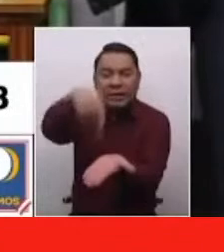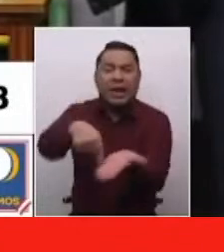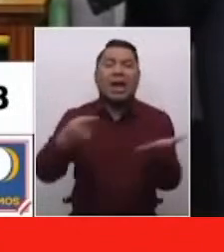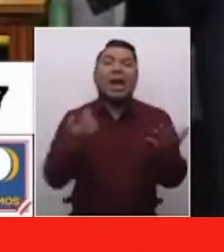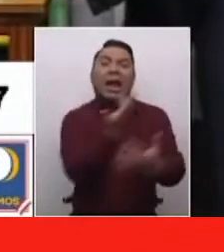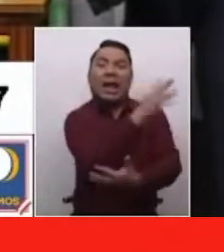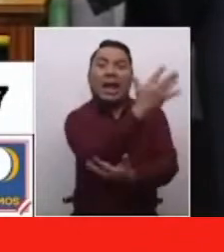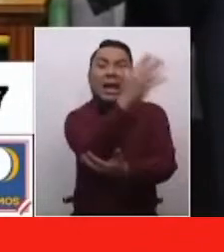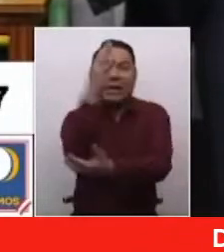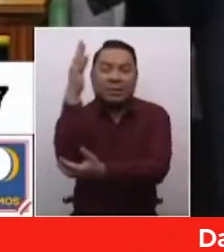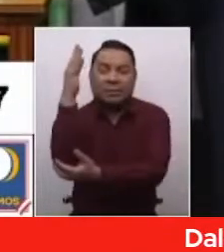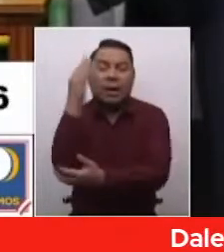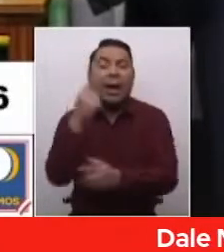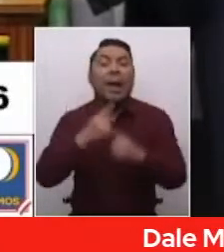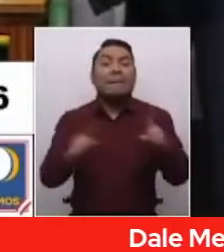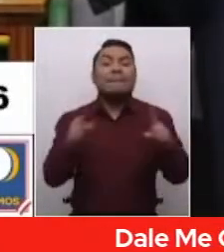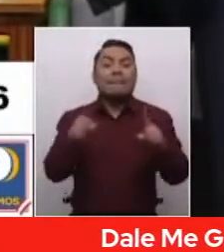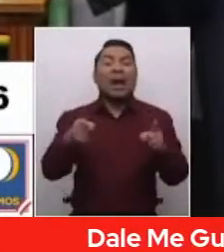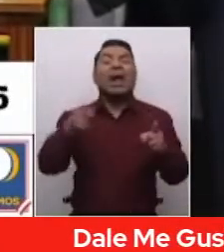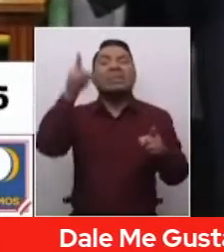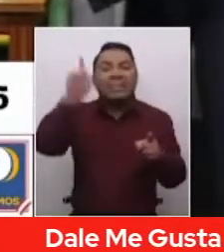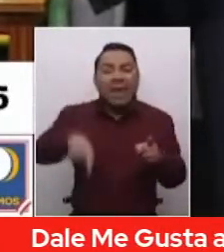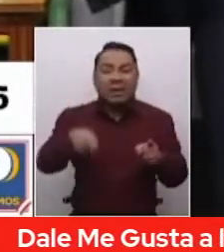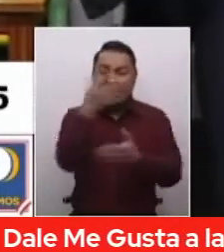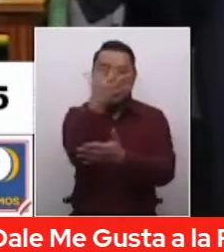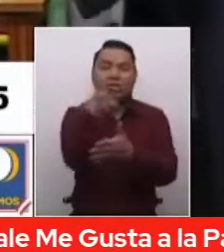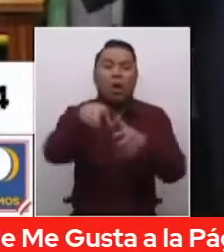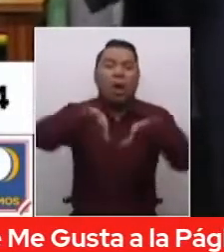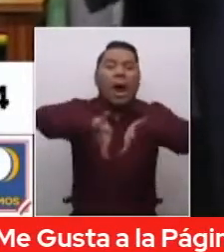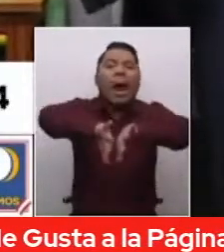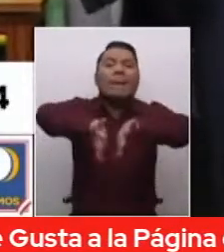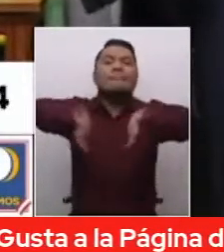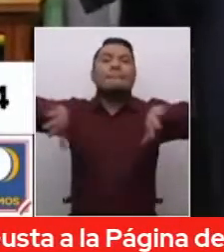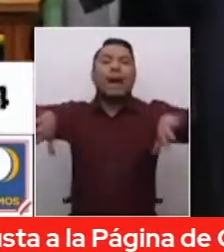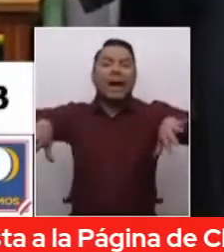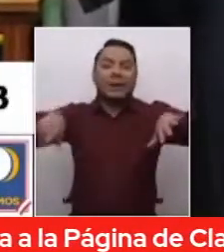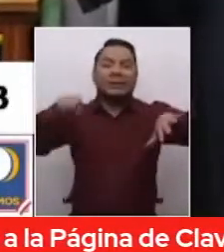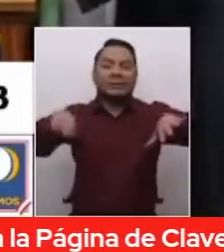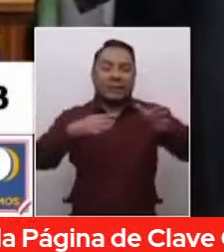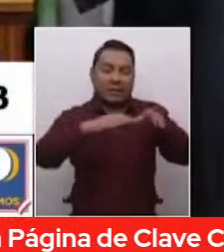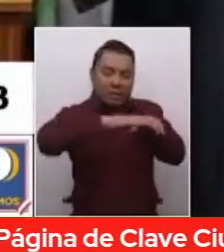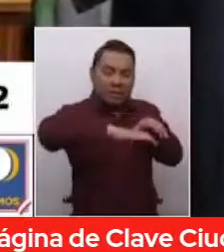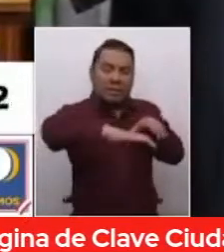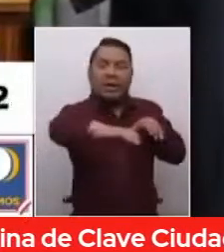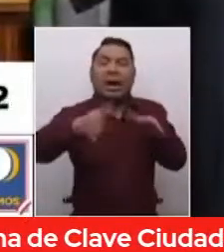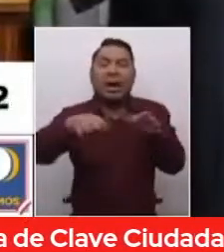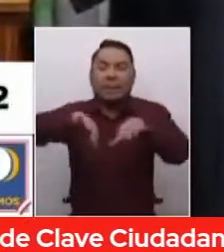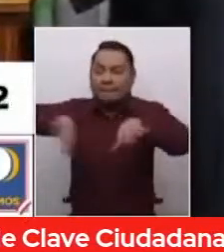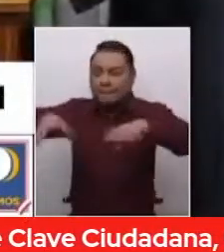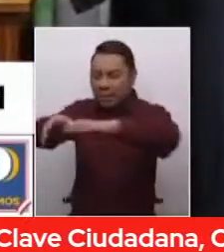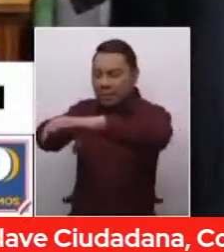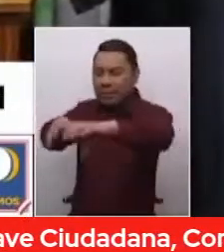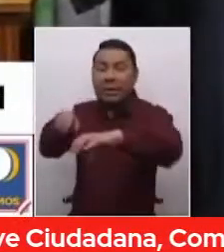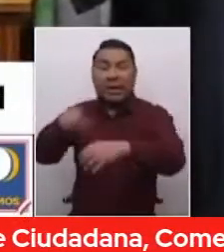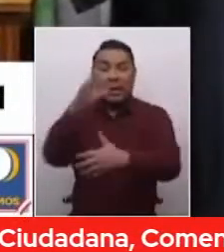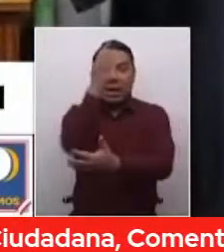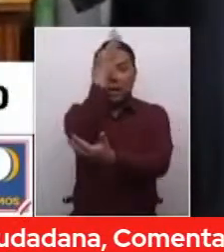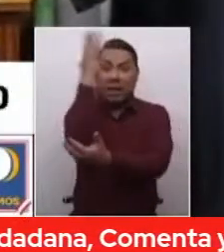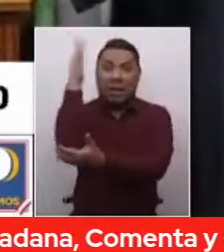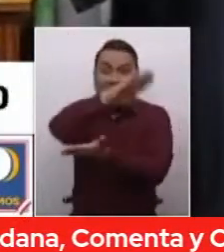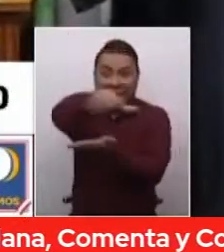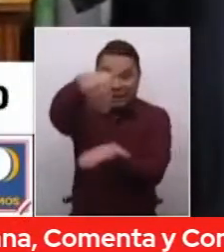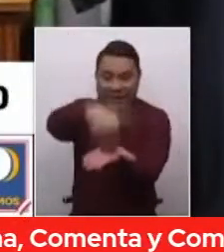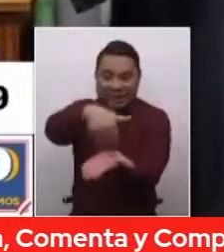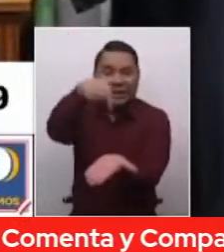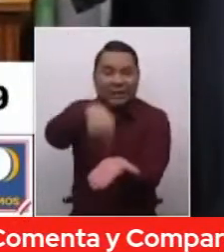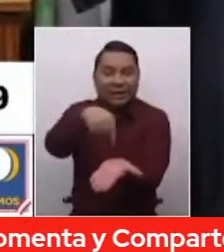de árboles, cuando las arboledas deberían estar pegadas a las veredas. Eso hace que los árboles que están al centro